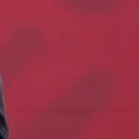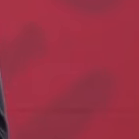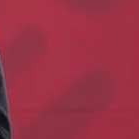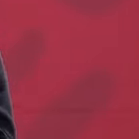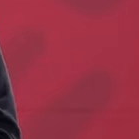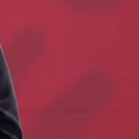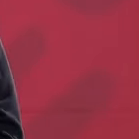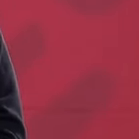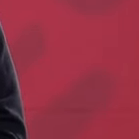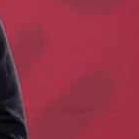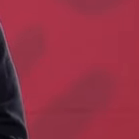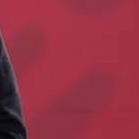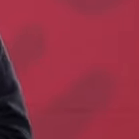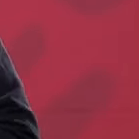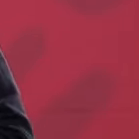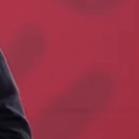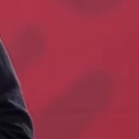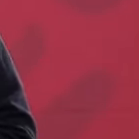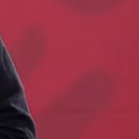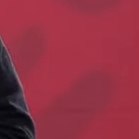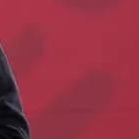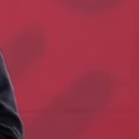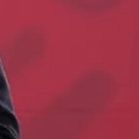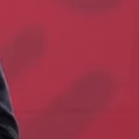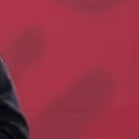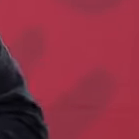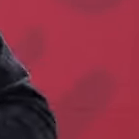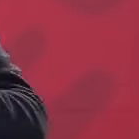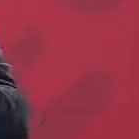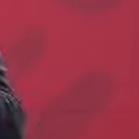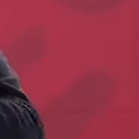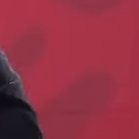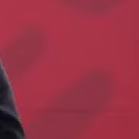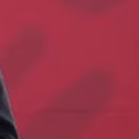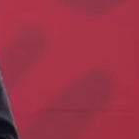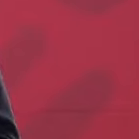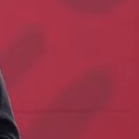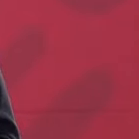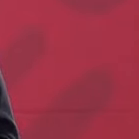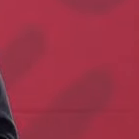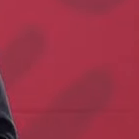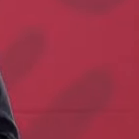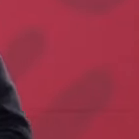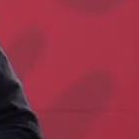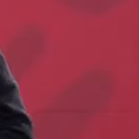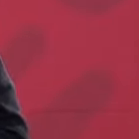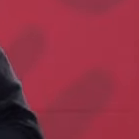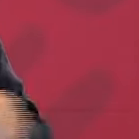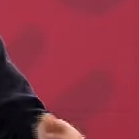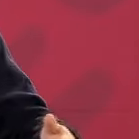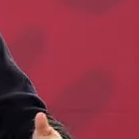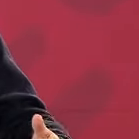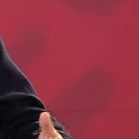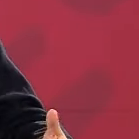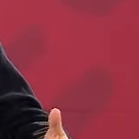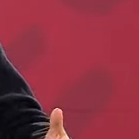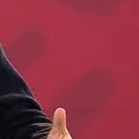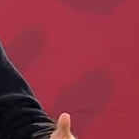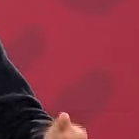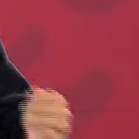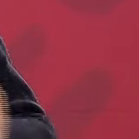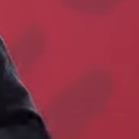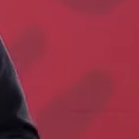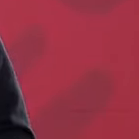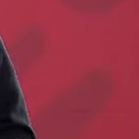Muy buenas noches con todas las personas que de manera presencial o virtual están atendiendo esta conferencia de prensa,